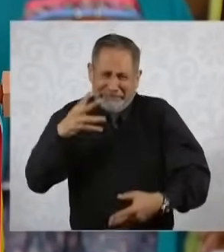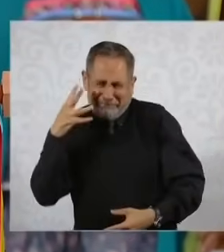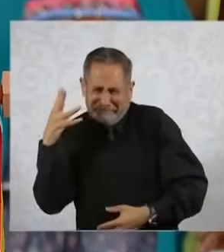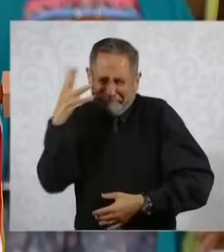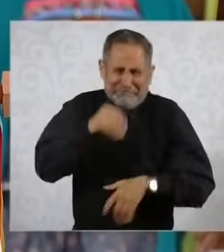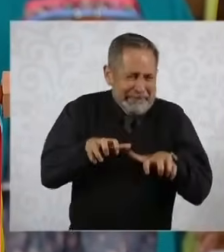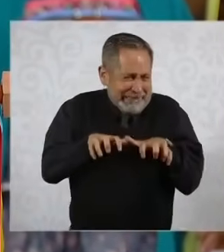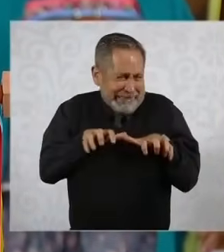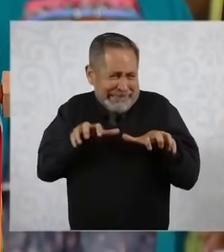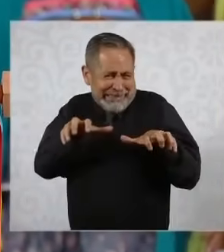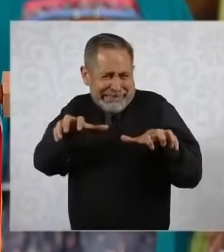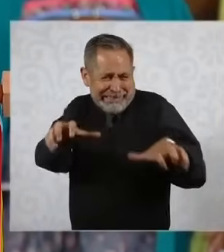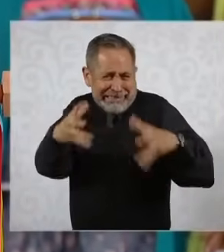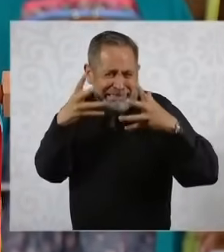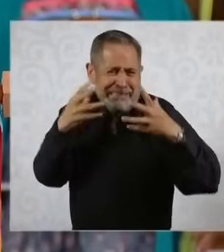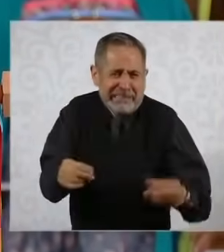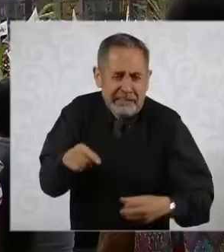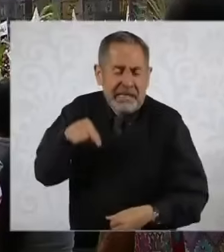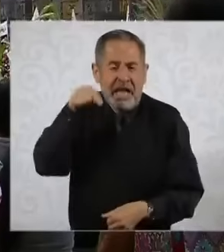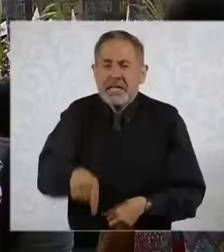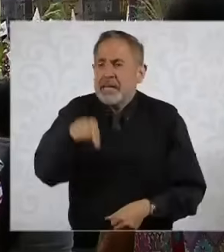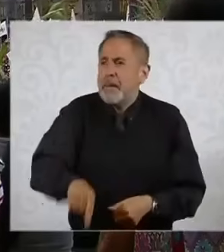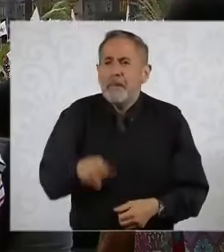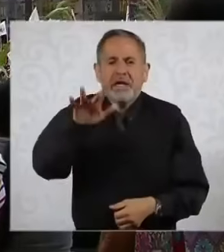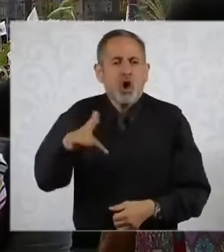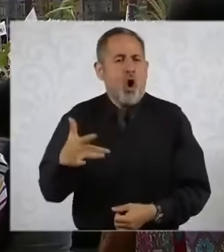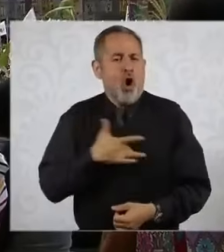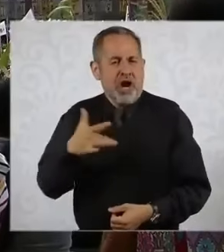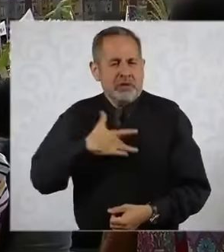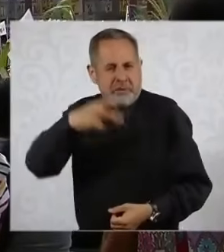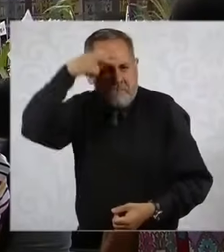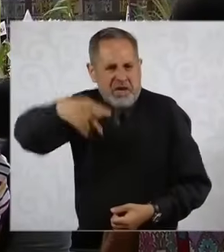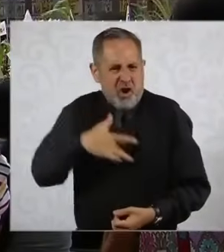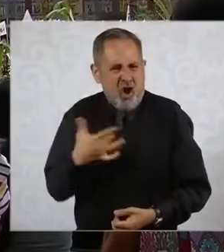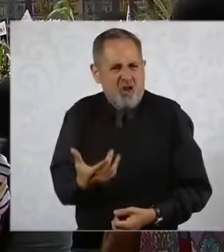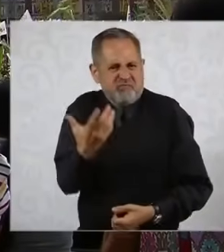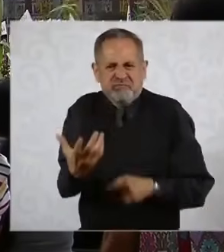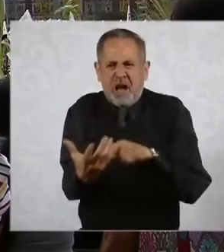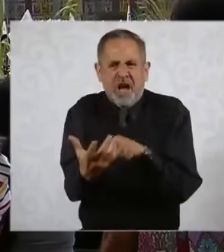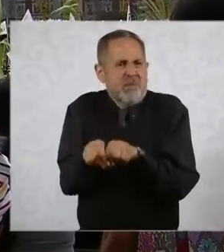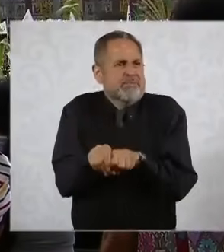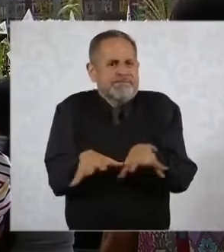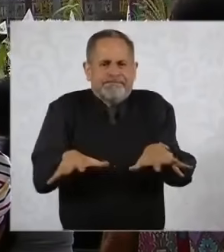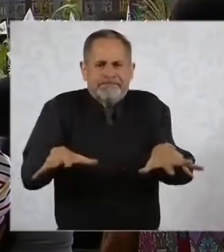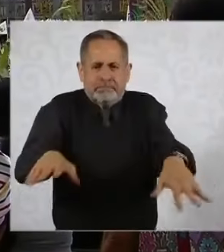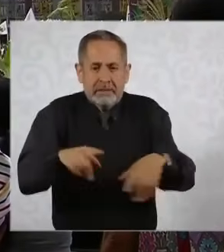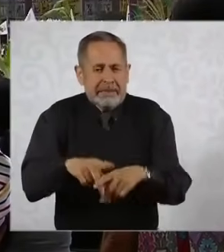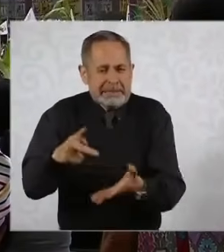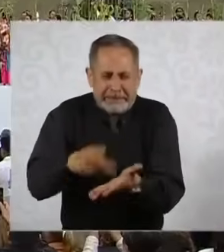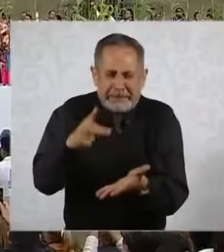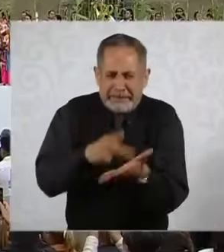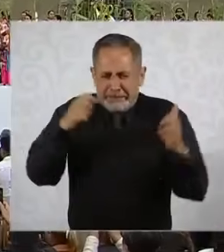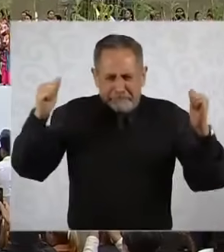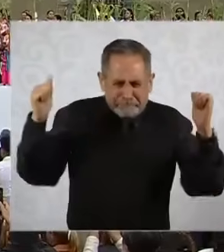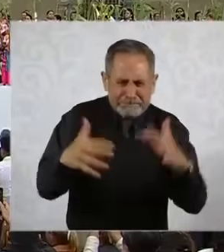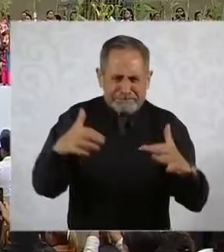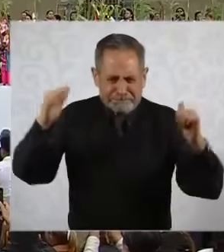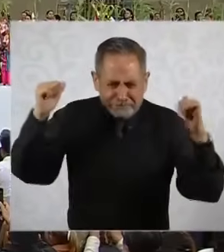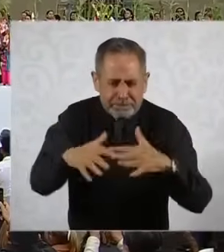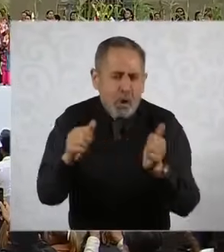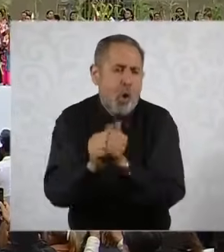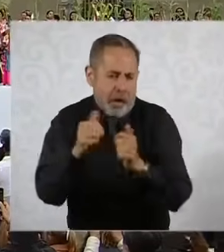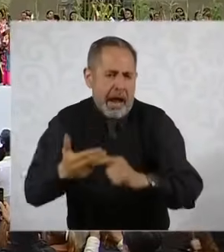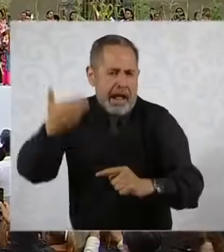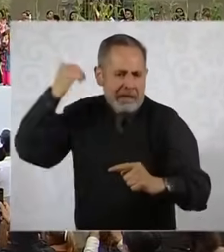maravillosa, corazón de la patria, en la que tantas veces nos reunimos con Andrés